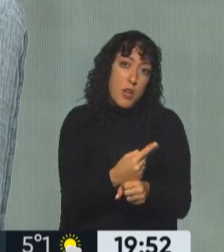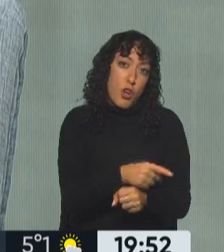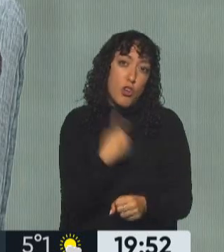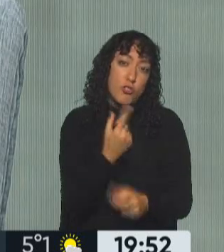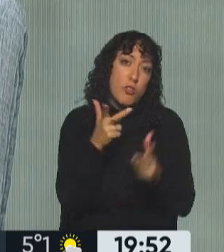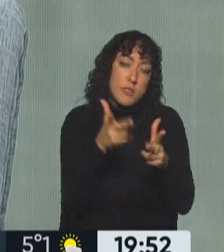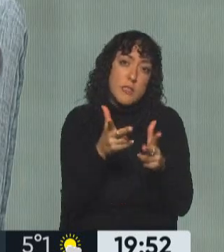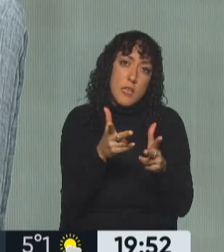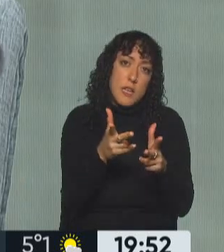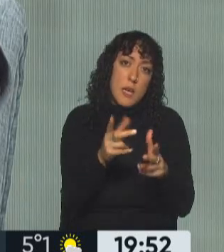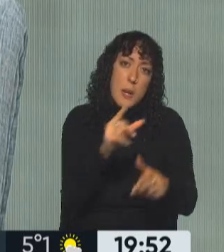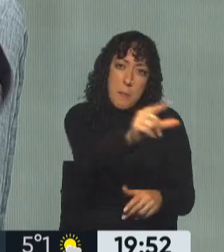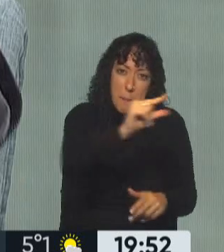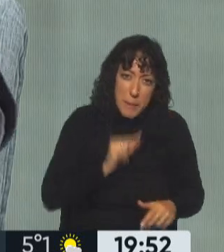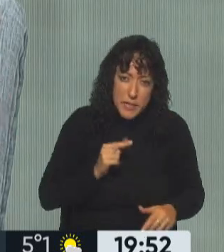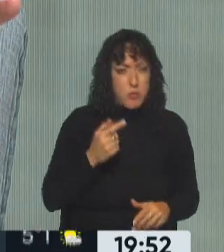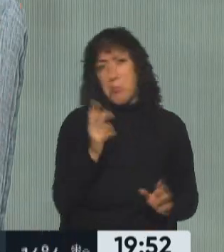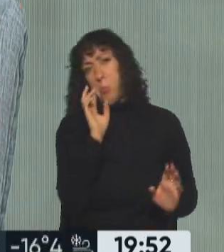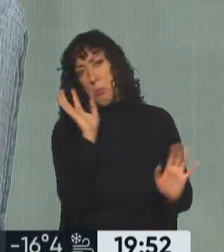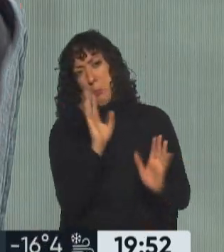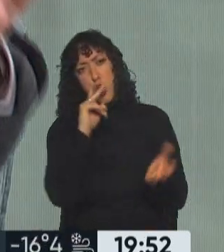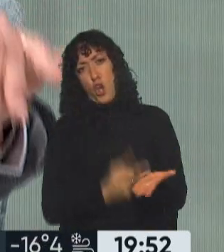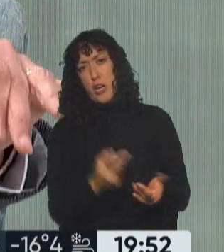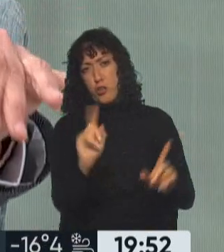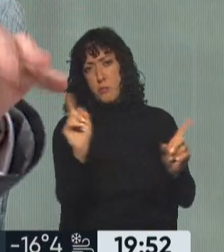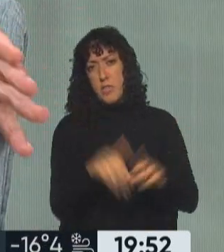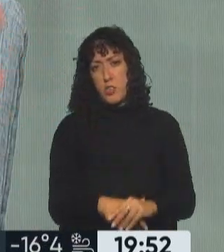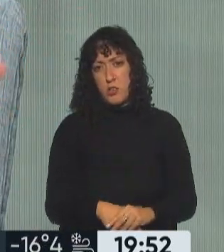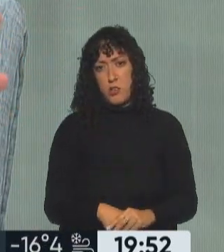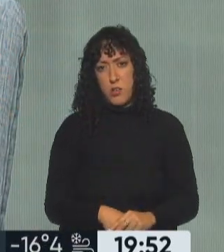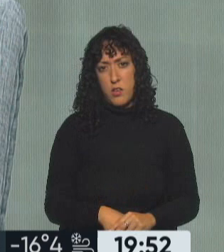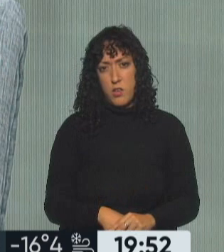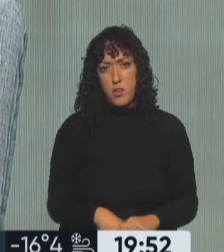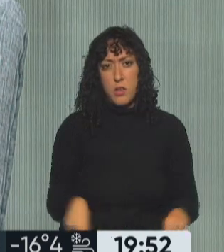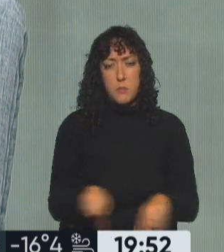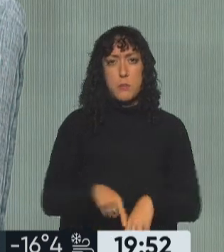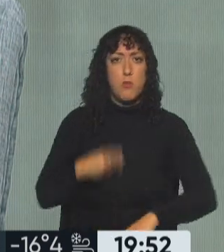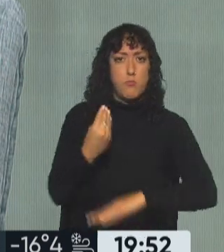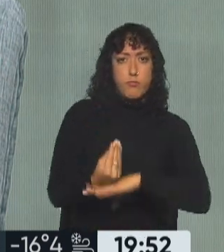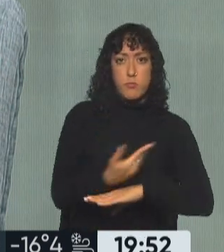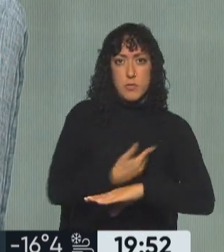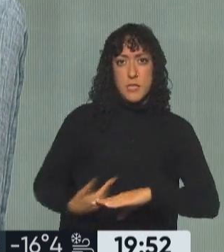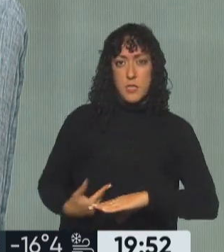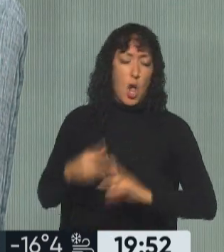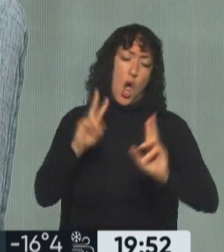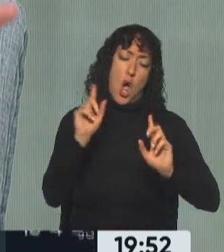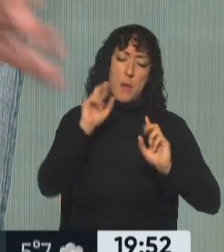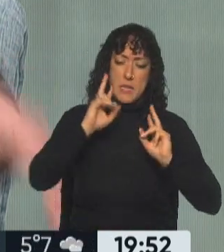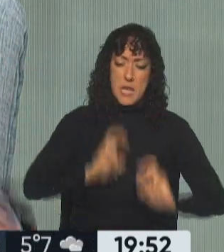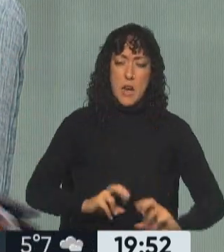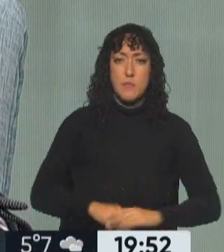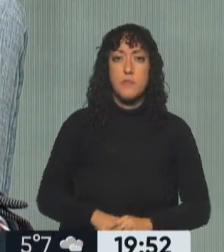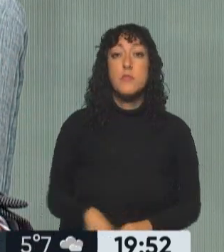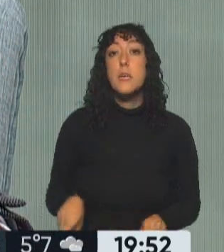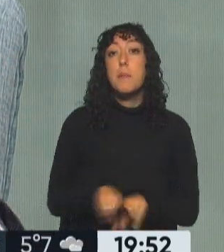desconocido el préstamo del Fondo Monetario tal cual. en origen. Ni bien se asumió decir, miren, vamos a investigar esto. ¿Qué pasó